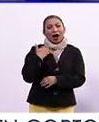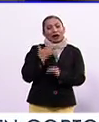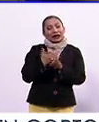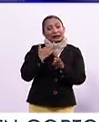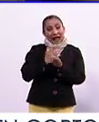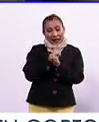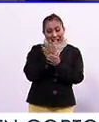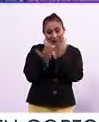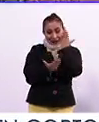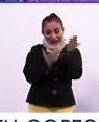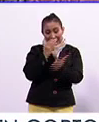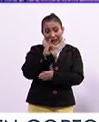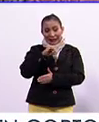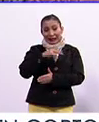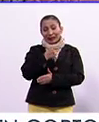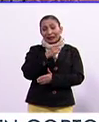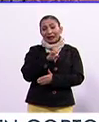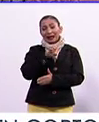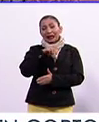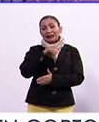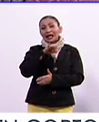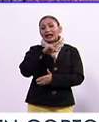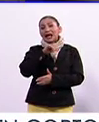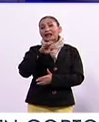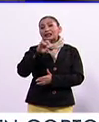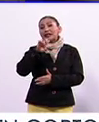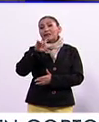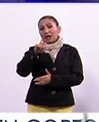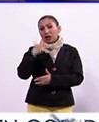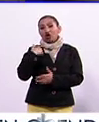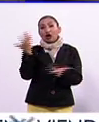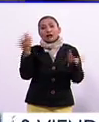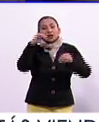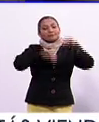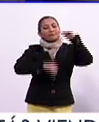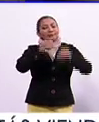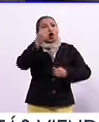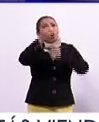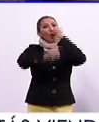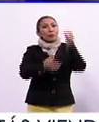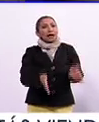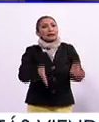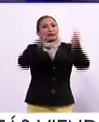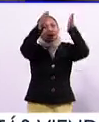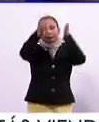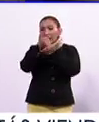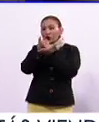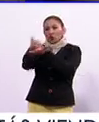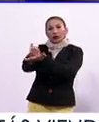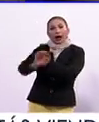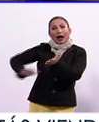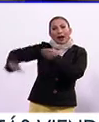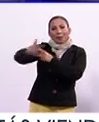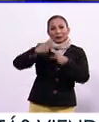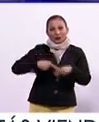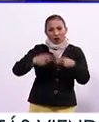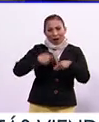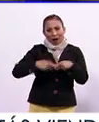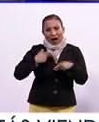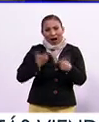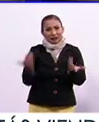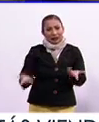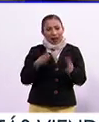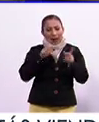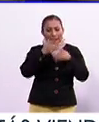la carrera de ingeniería civil, estamos destinados a hacer obras que tienen un impacto social, que si